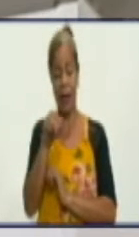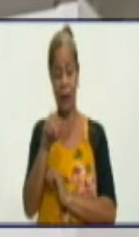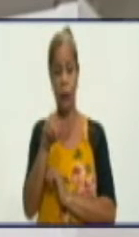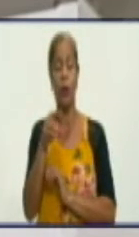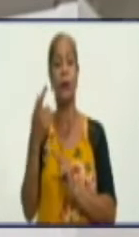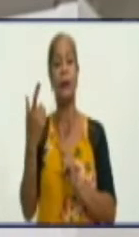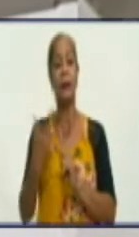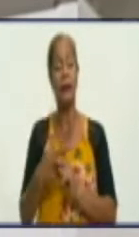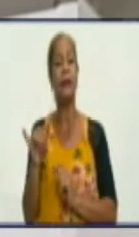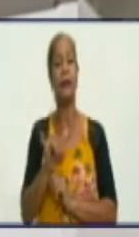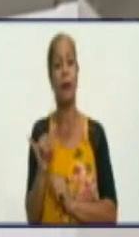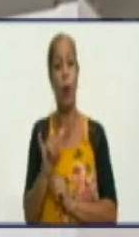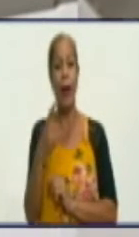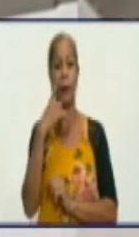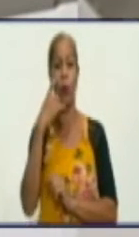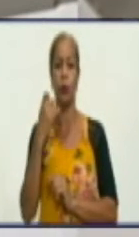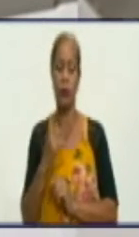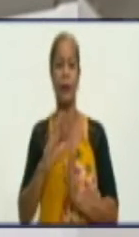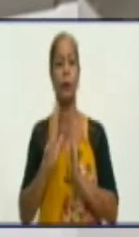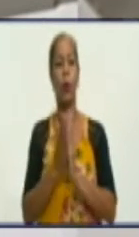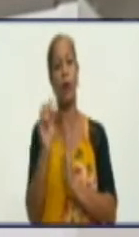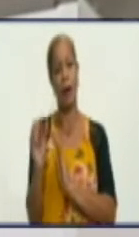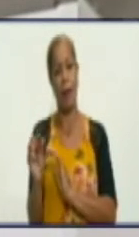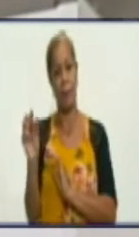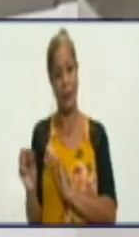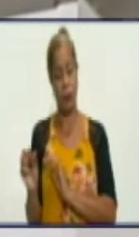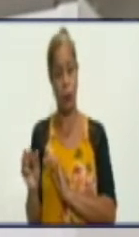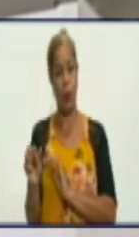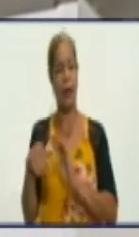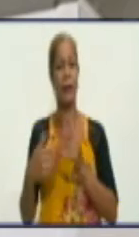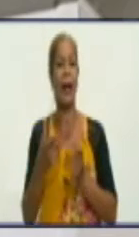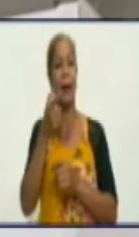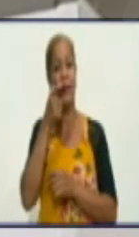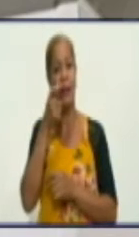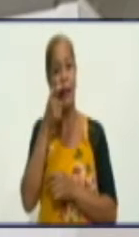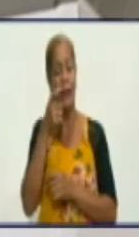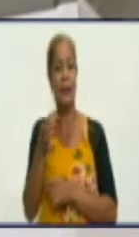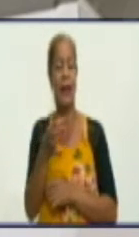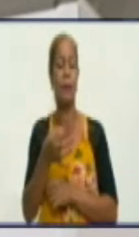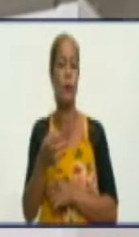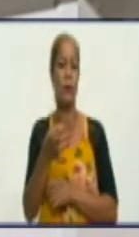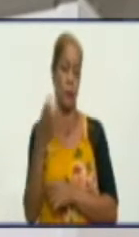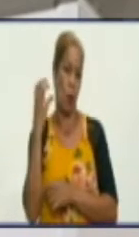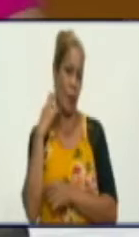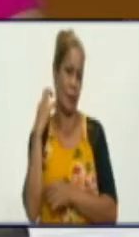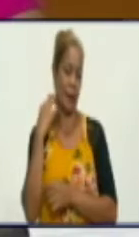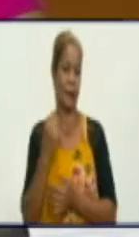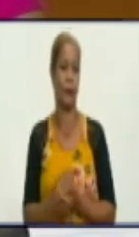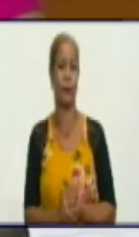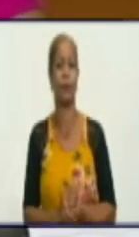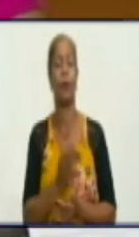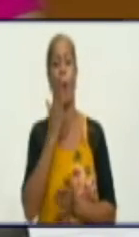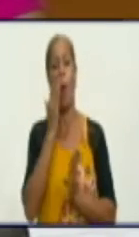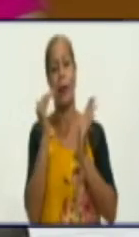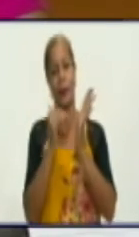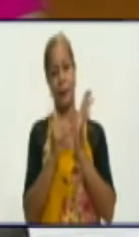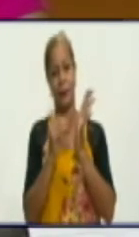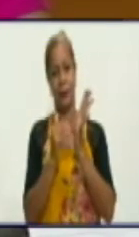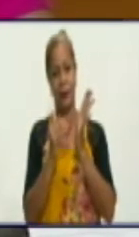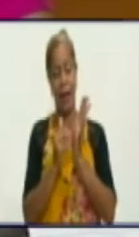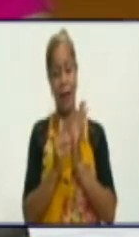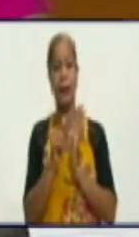y también conocer los que están en vigilancia en Manzanillo. Muy buenas tardes y bienvenida, como ya es habitual. Bien, buenas